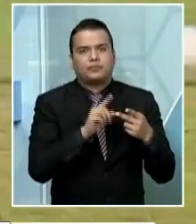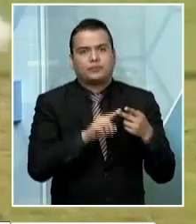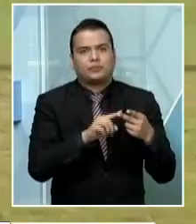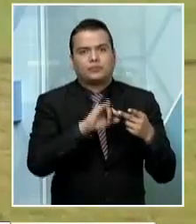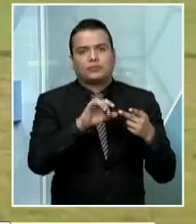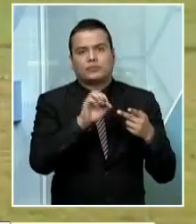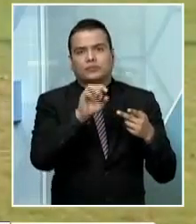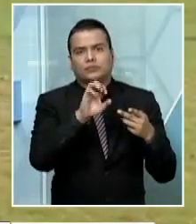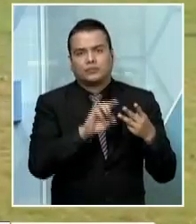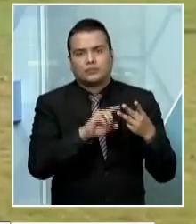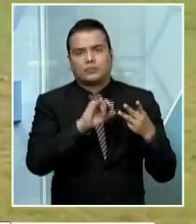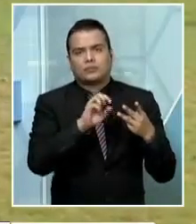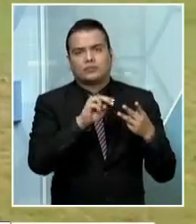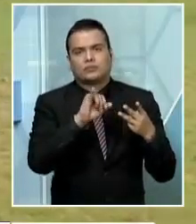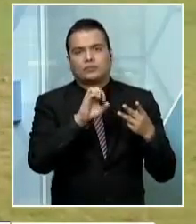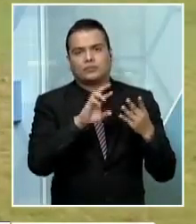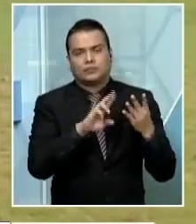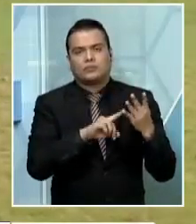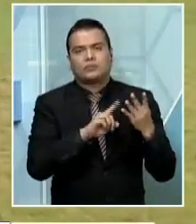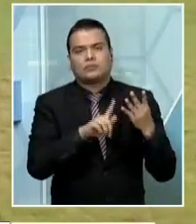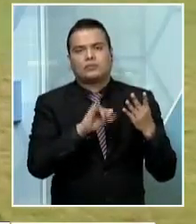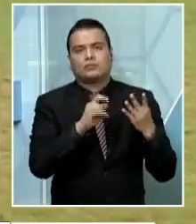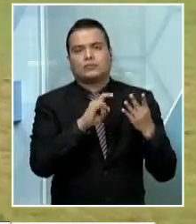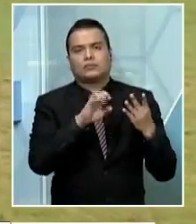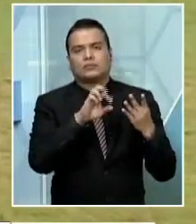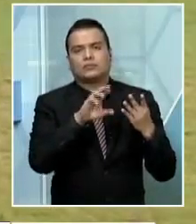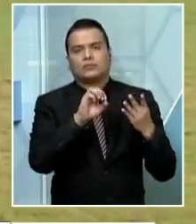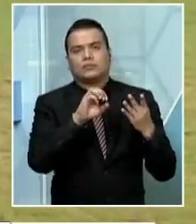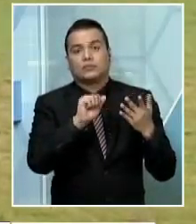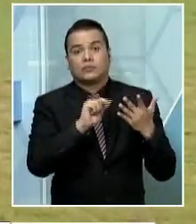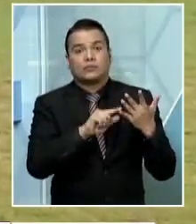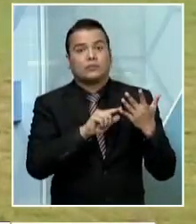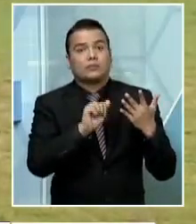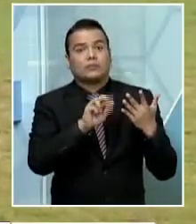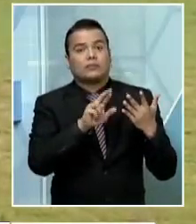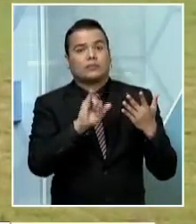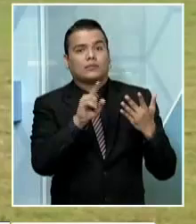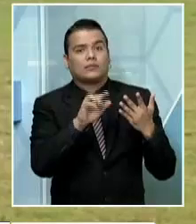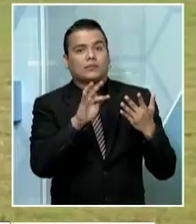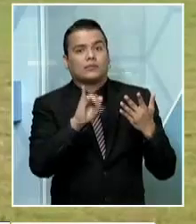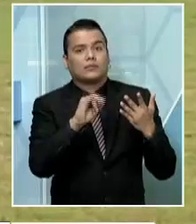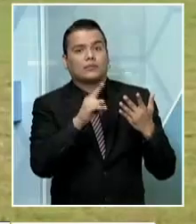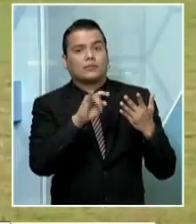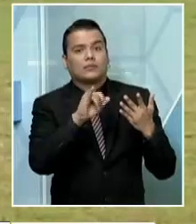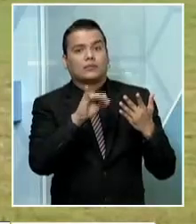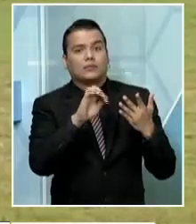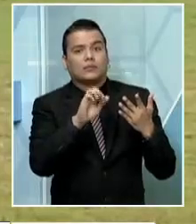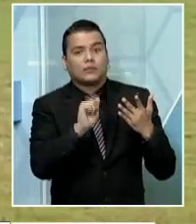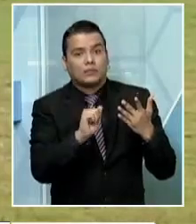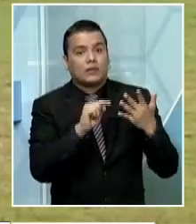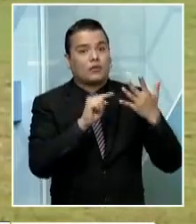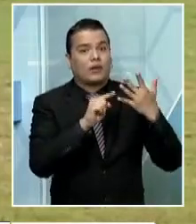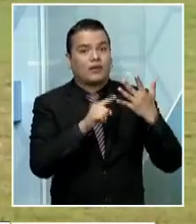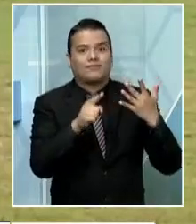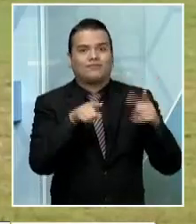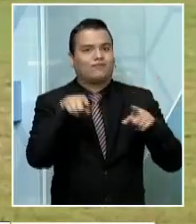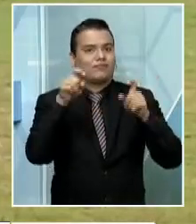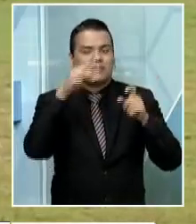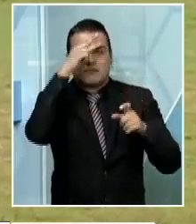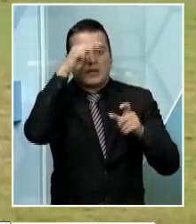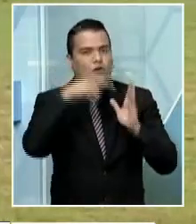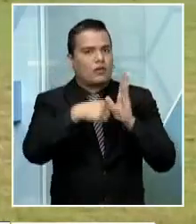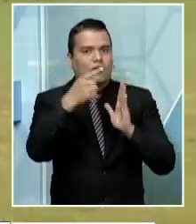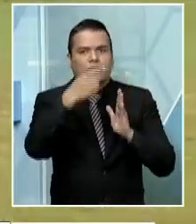José Martínez, Junior Moreno, Arquímedes Figueroa y la duda de Aristeguieta, quien llegó al Dorado de Bogotá pero tuvo que devolverse a México para